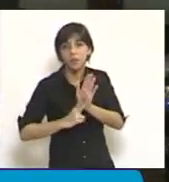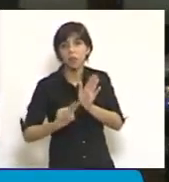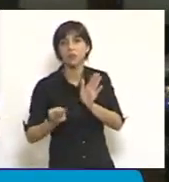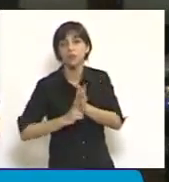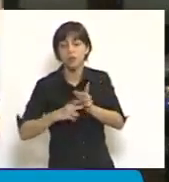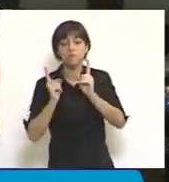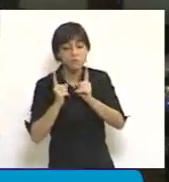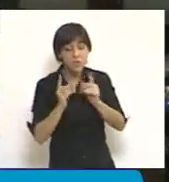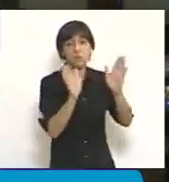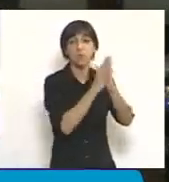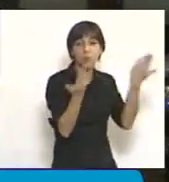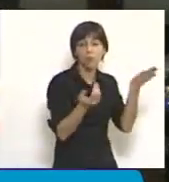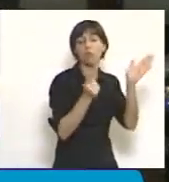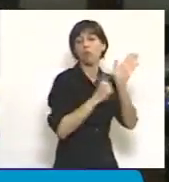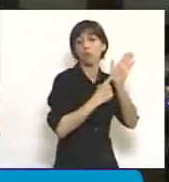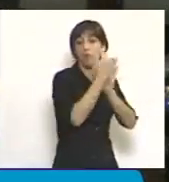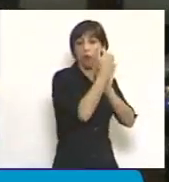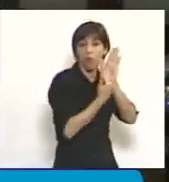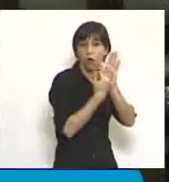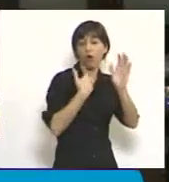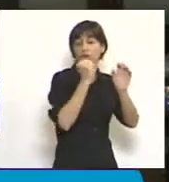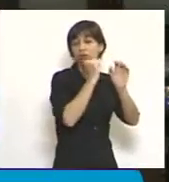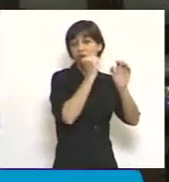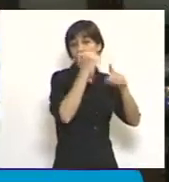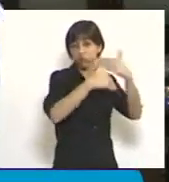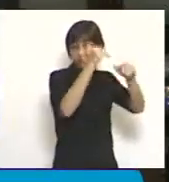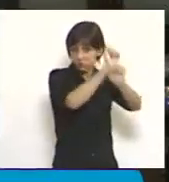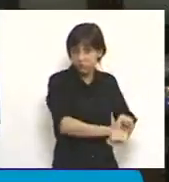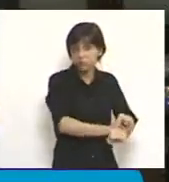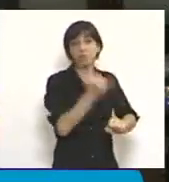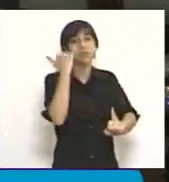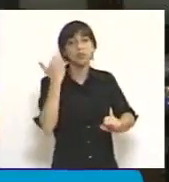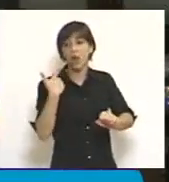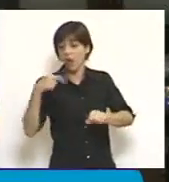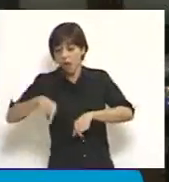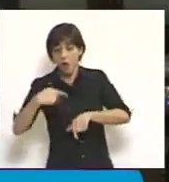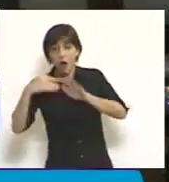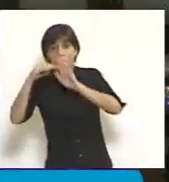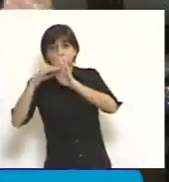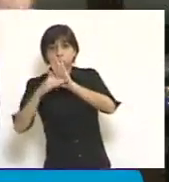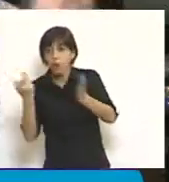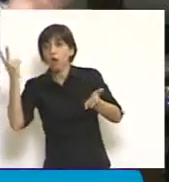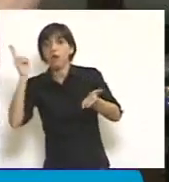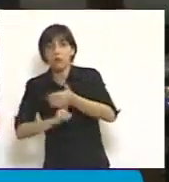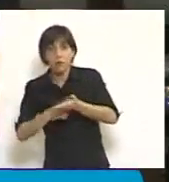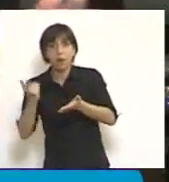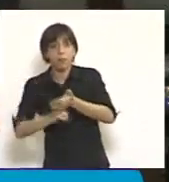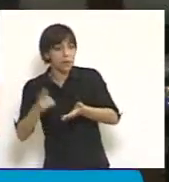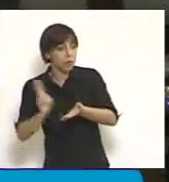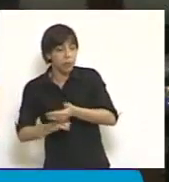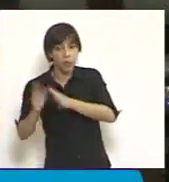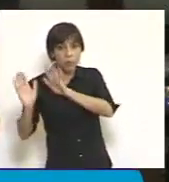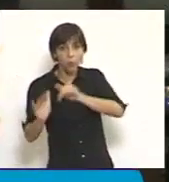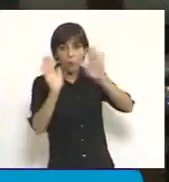y tal como lo reseñó la miembro informante del proyecto, en los artículos del 2 al 10,